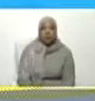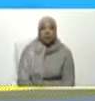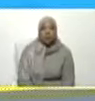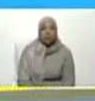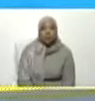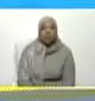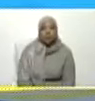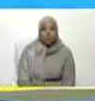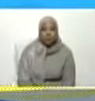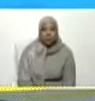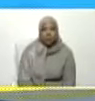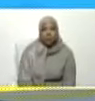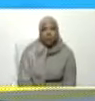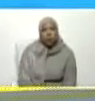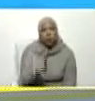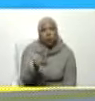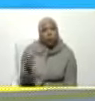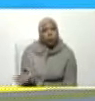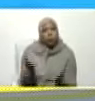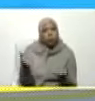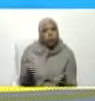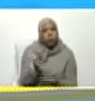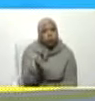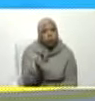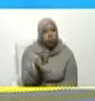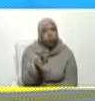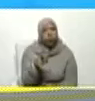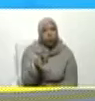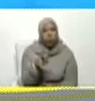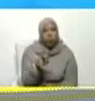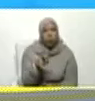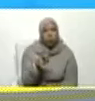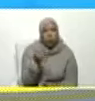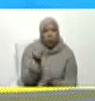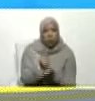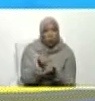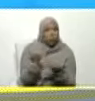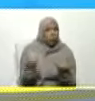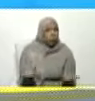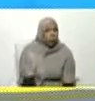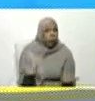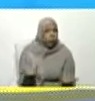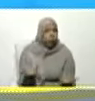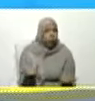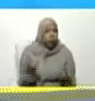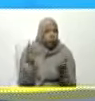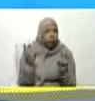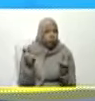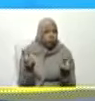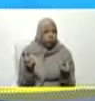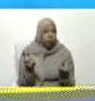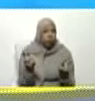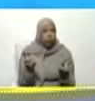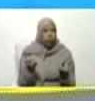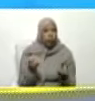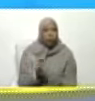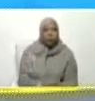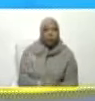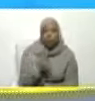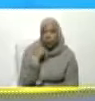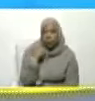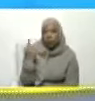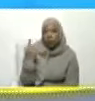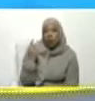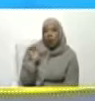Alice Toledo, tú eres precursor. Te habrás anotado ahora. A Paravicini, mira por